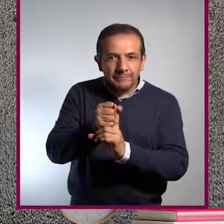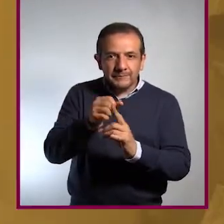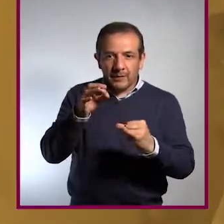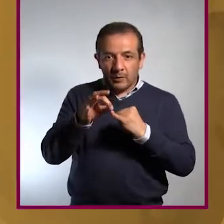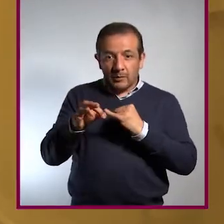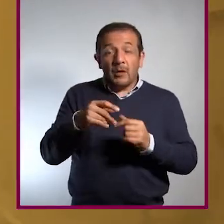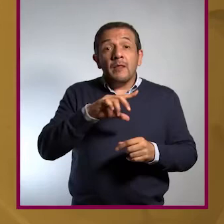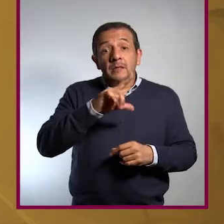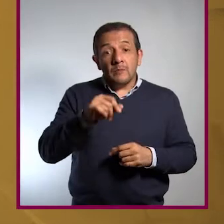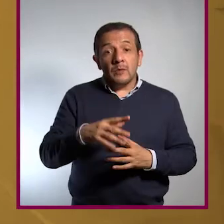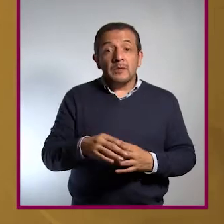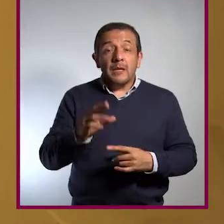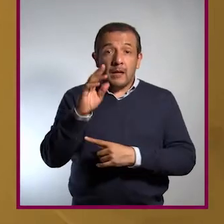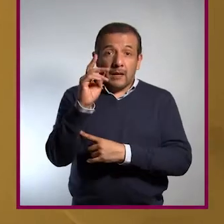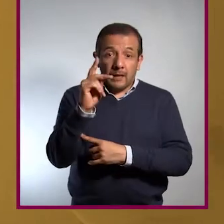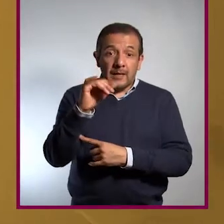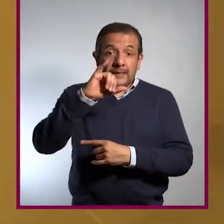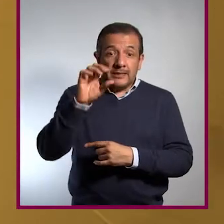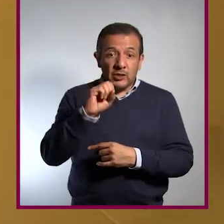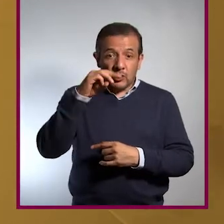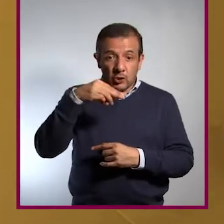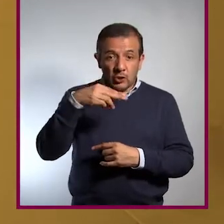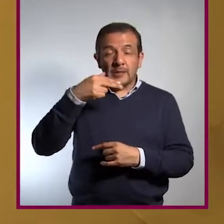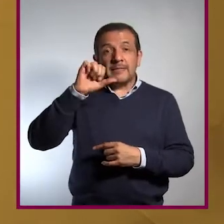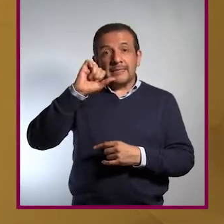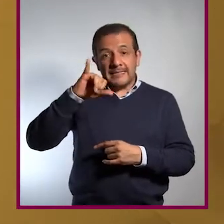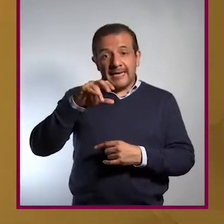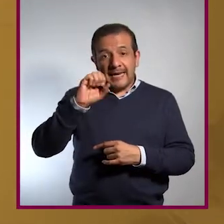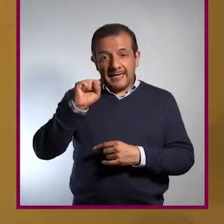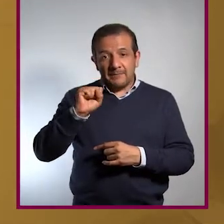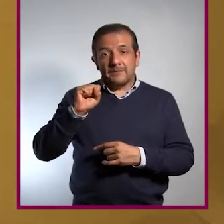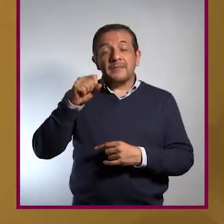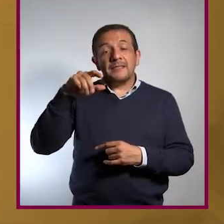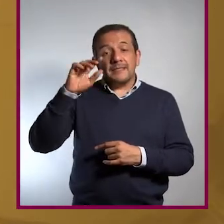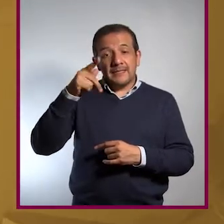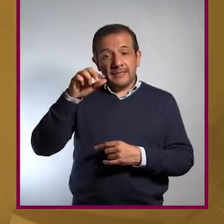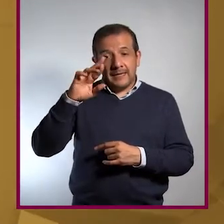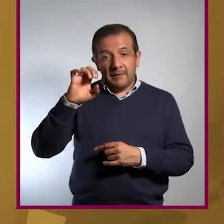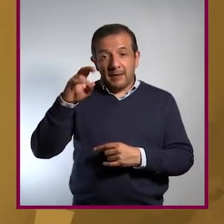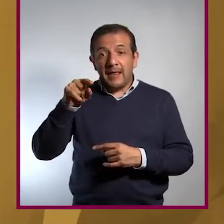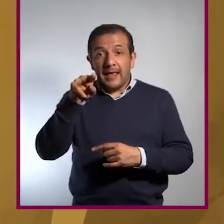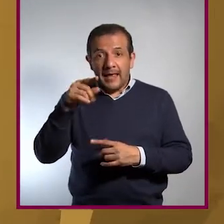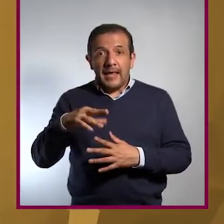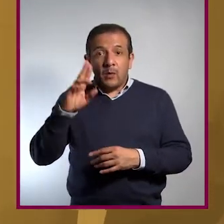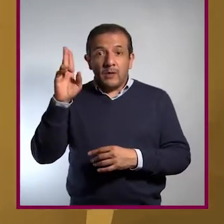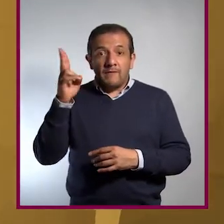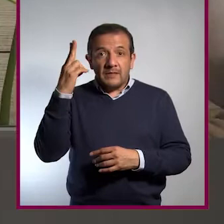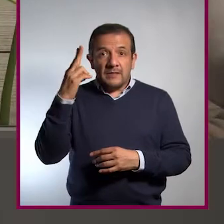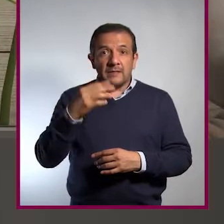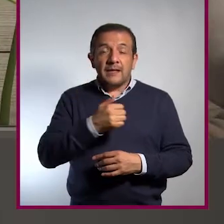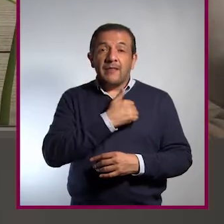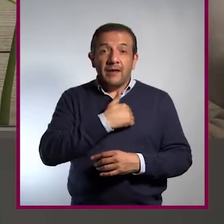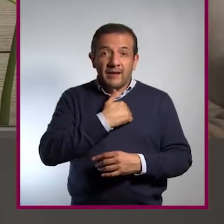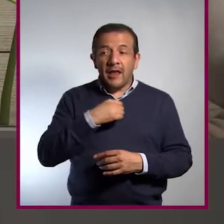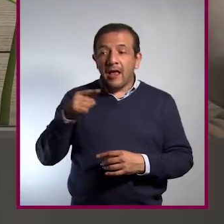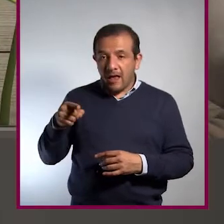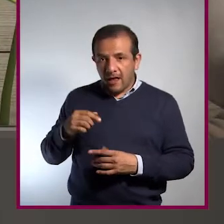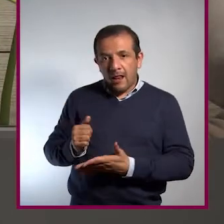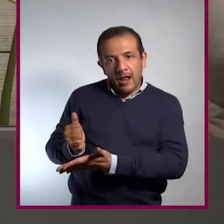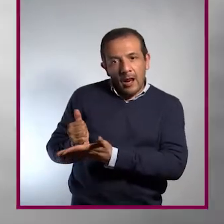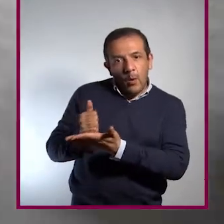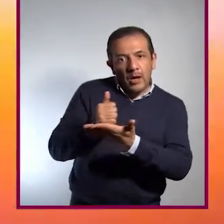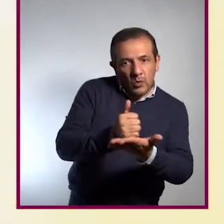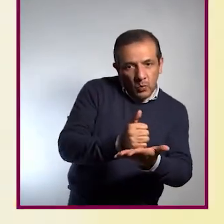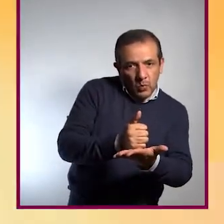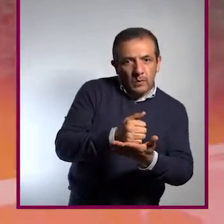final. El profesor John James Ricard McLeod, jefe de fisiología de la Universidad de Toronto, fue un gran aliado de